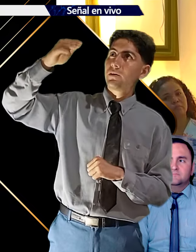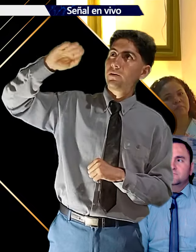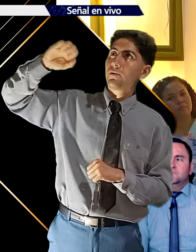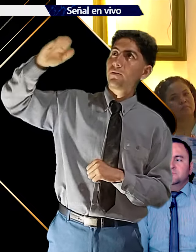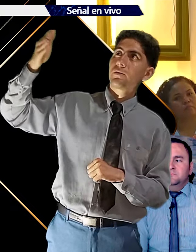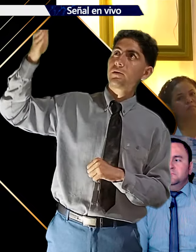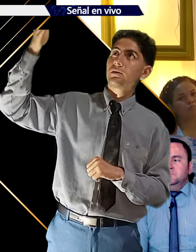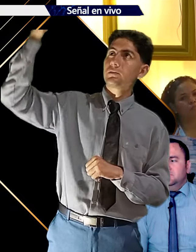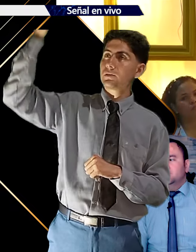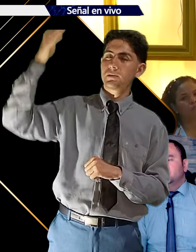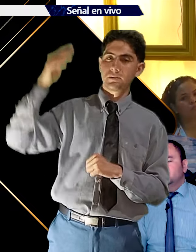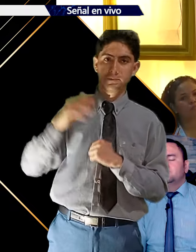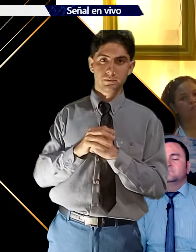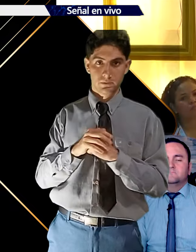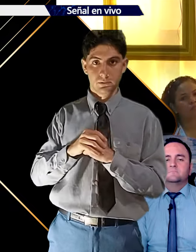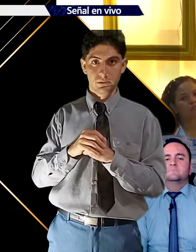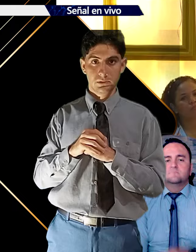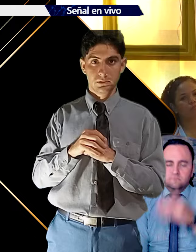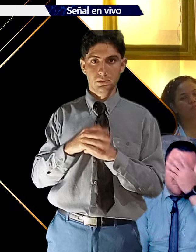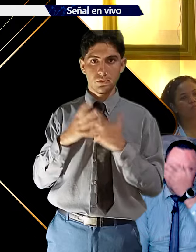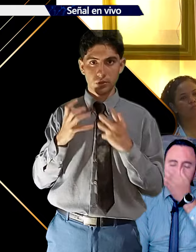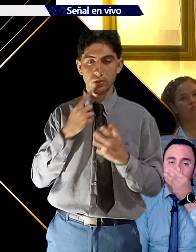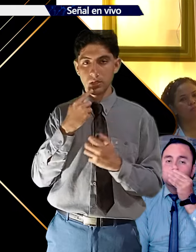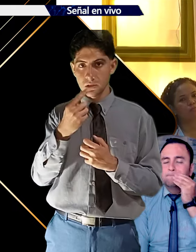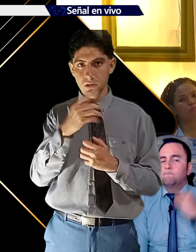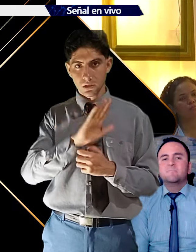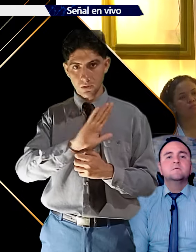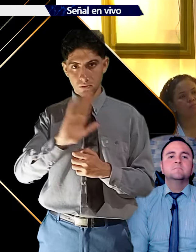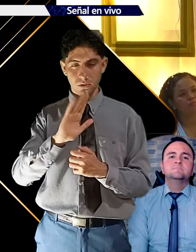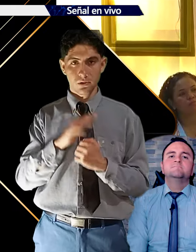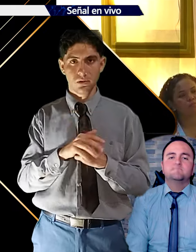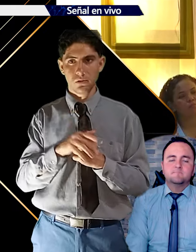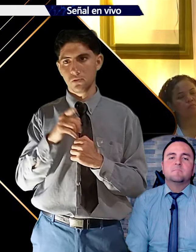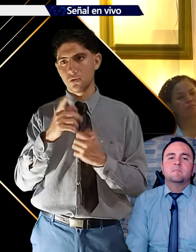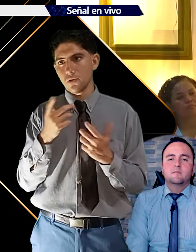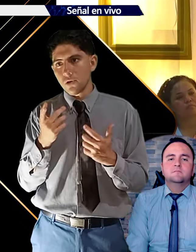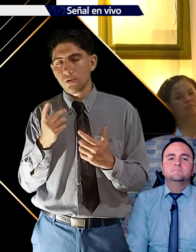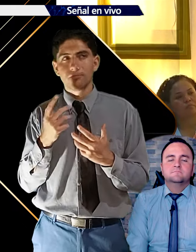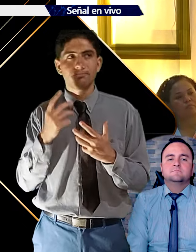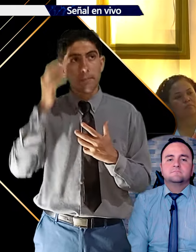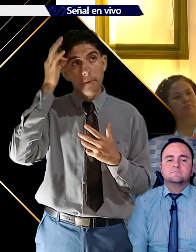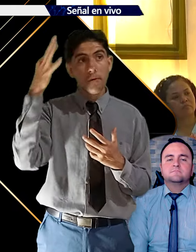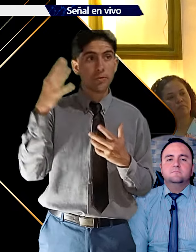acabó, pero yo sí voy a crecer más y podré llegar. Yo quiero decirte que esa es la